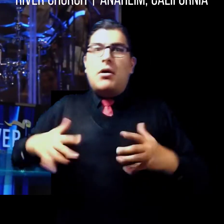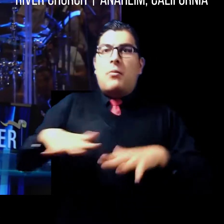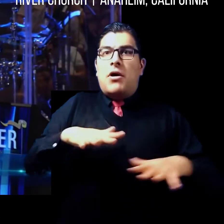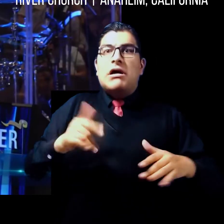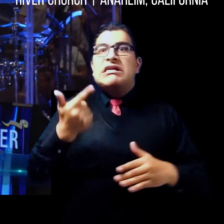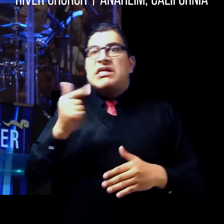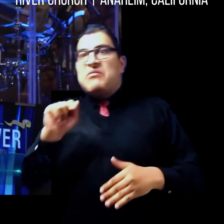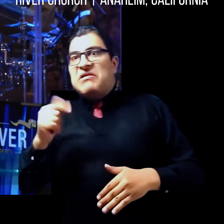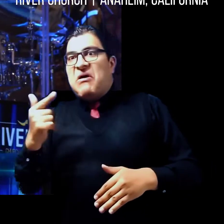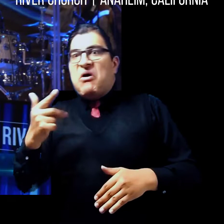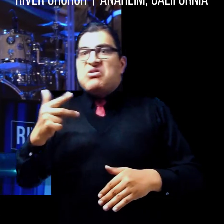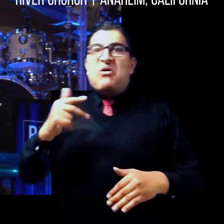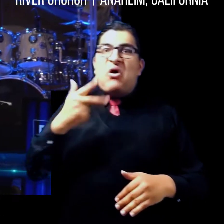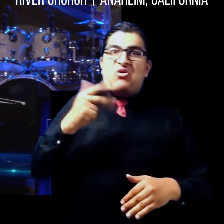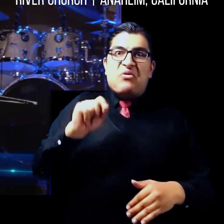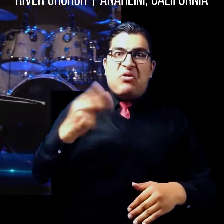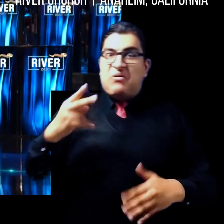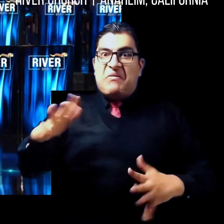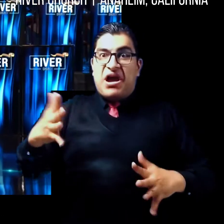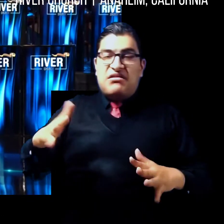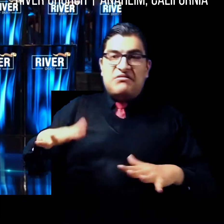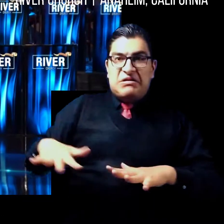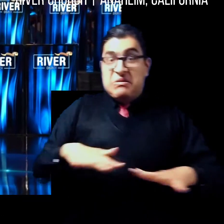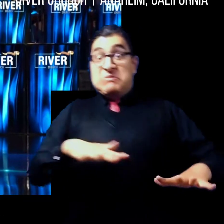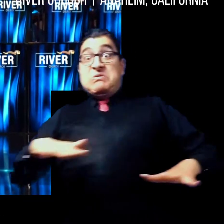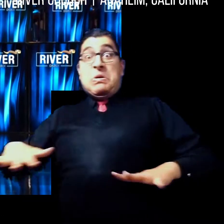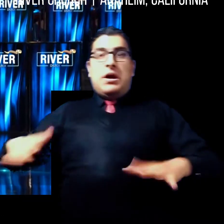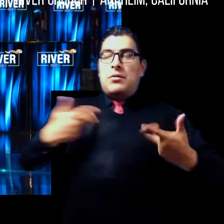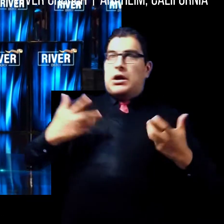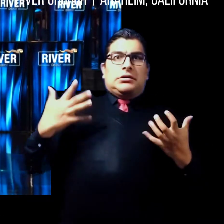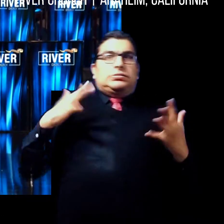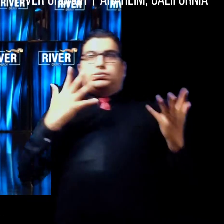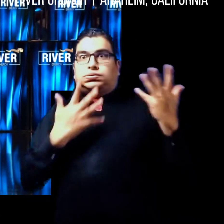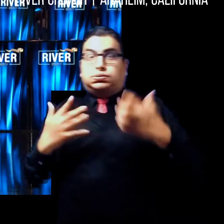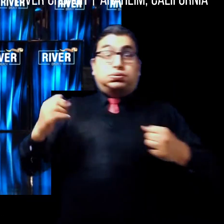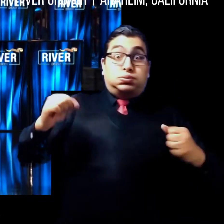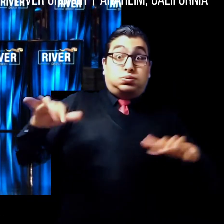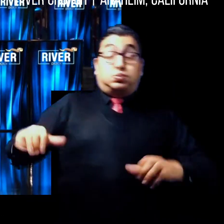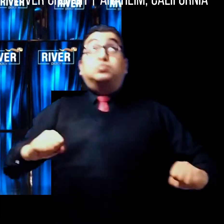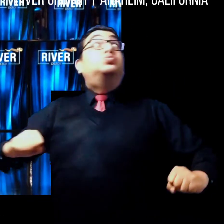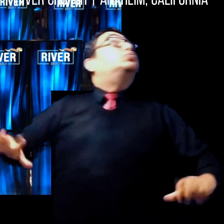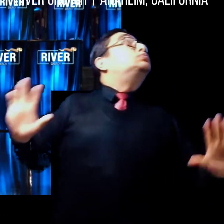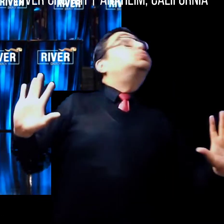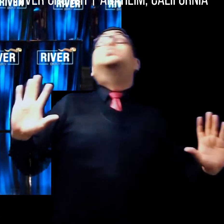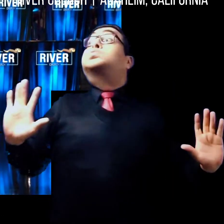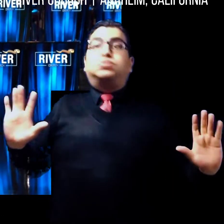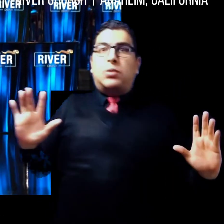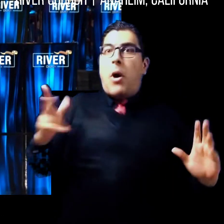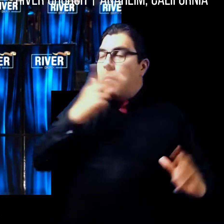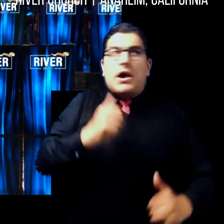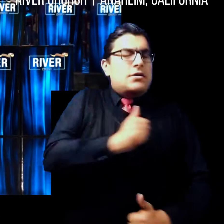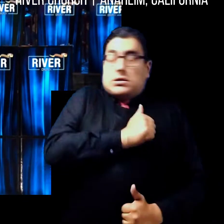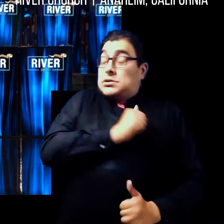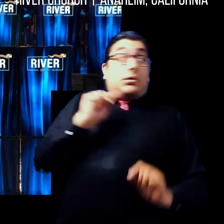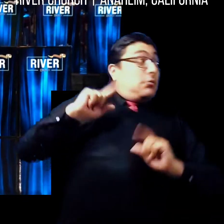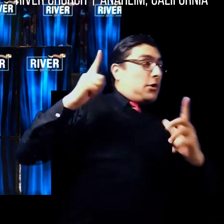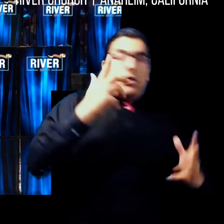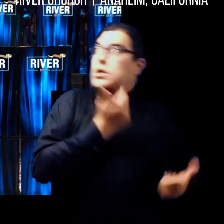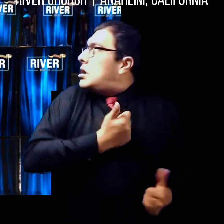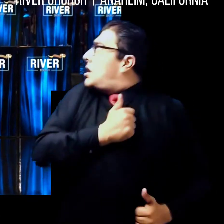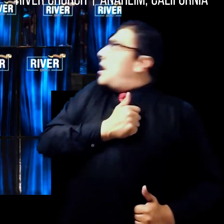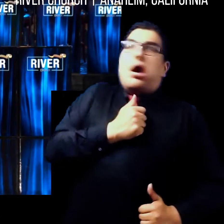7.8, 8.2 mínimo. De repente todo se mueve. El carcelero se